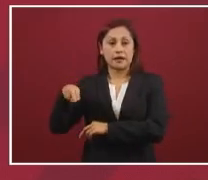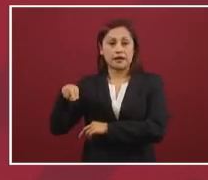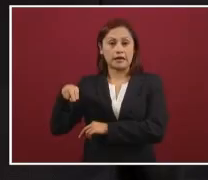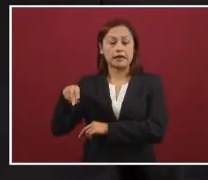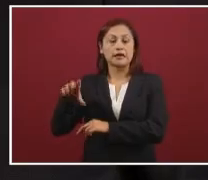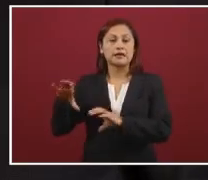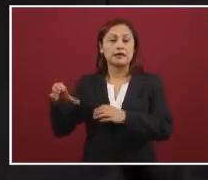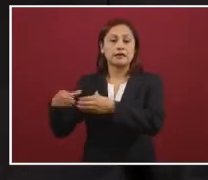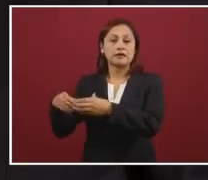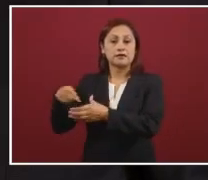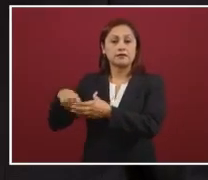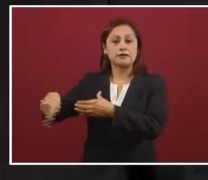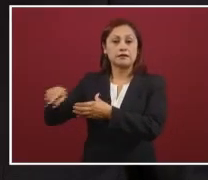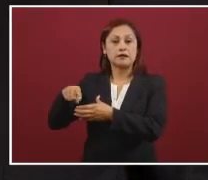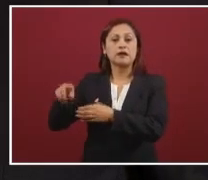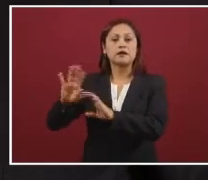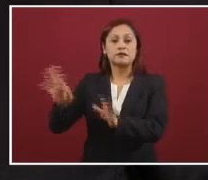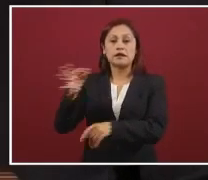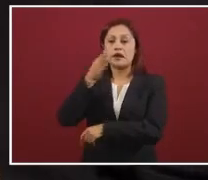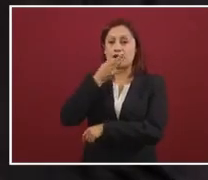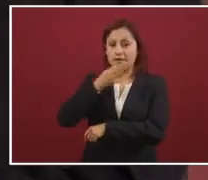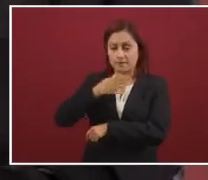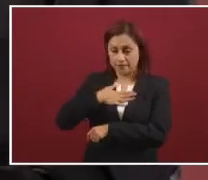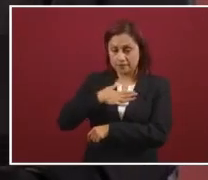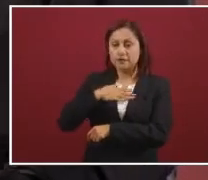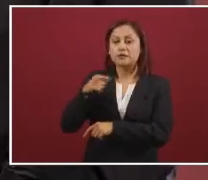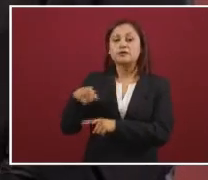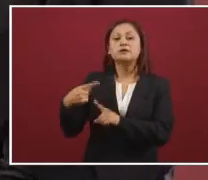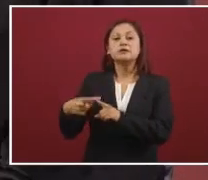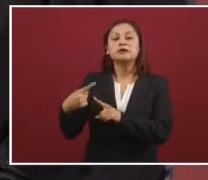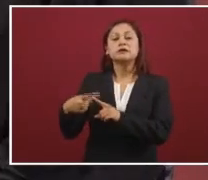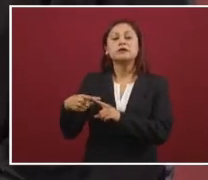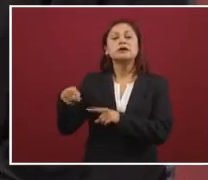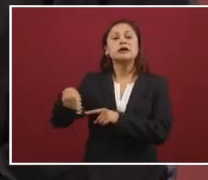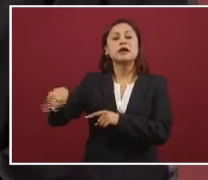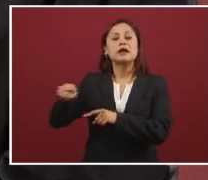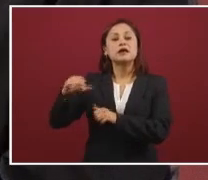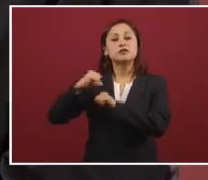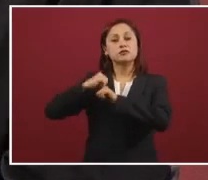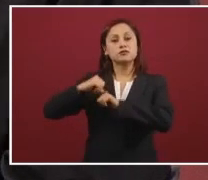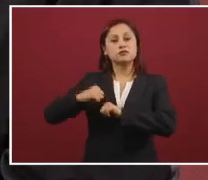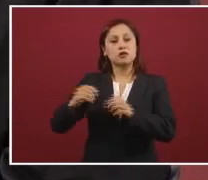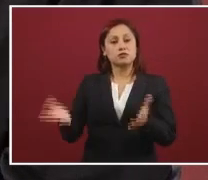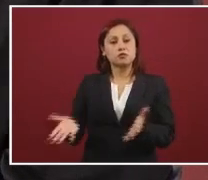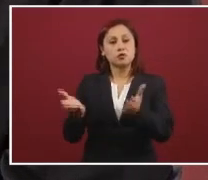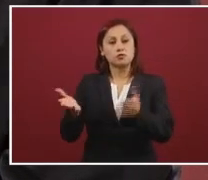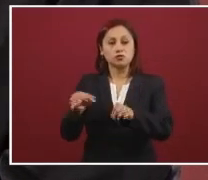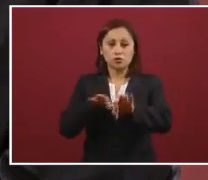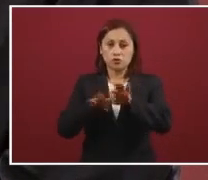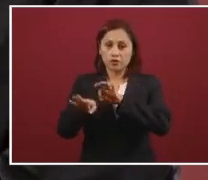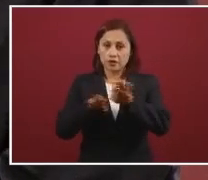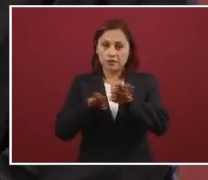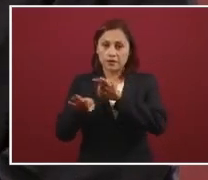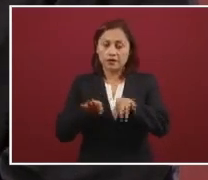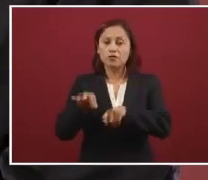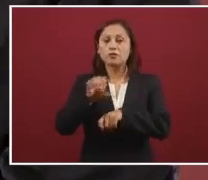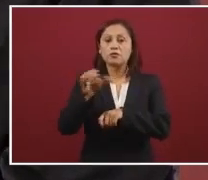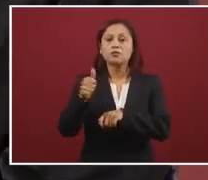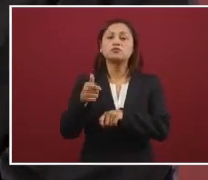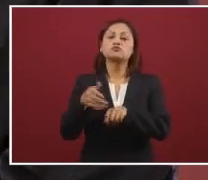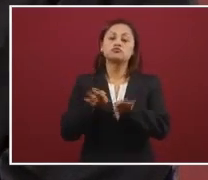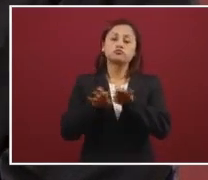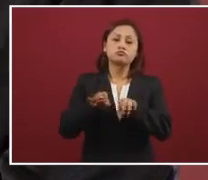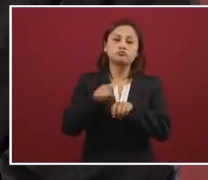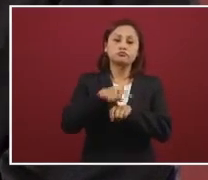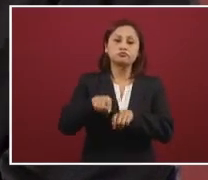están a cargo de la promoción del empleo y de las actividades productivas en el sur del